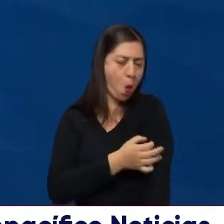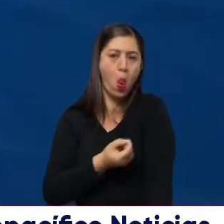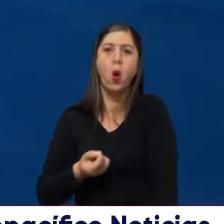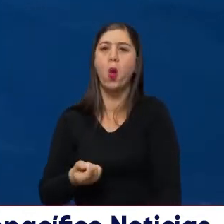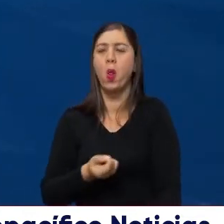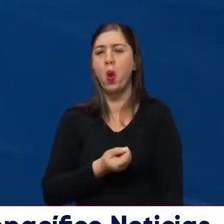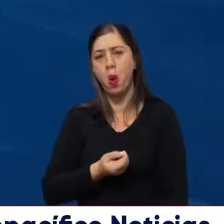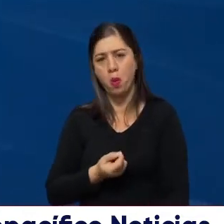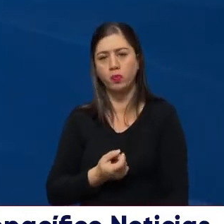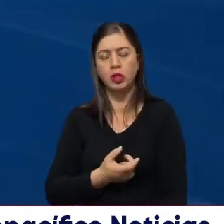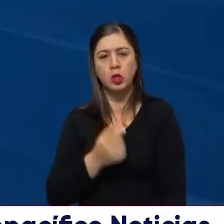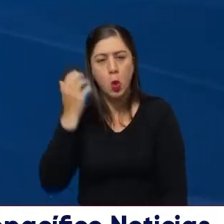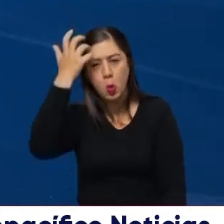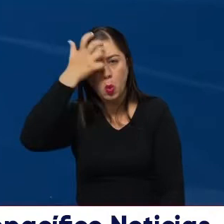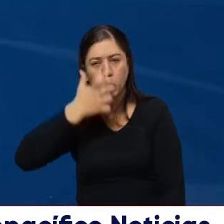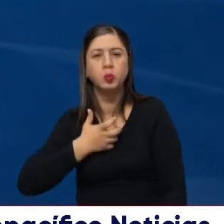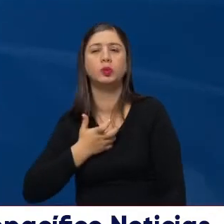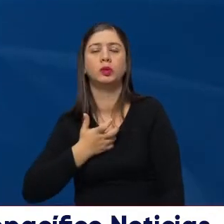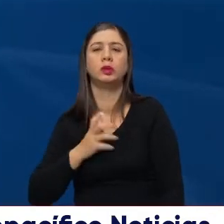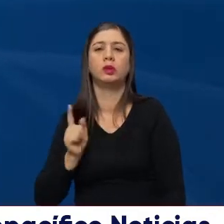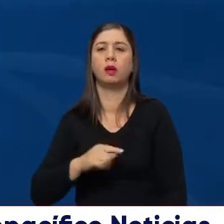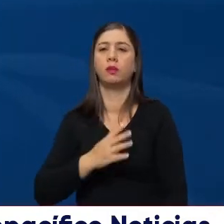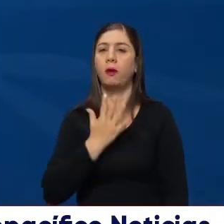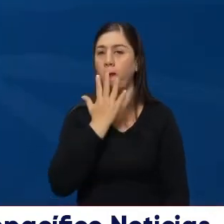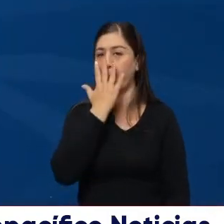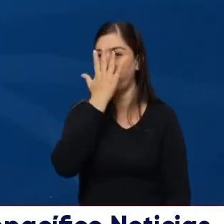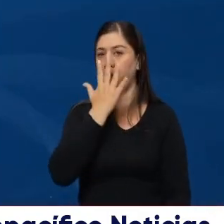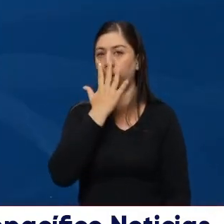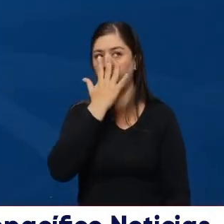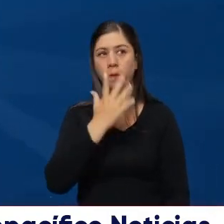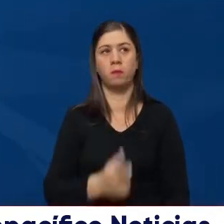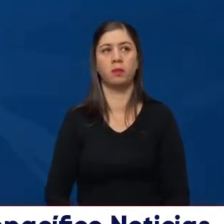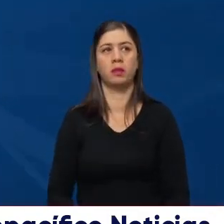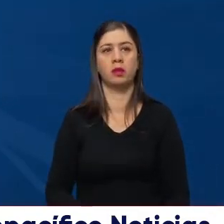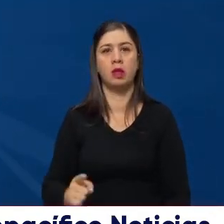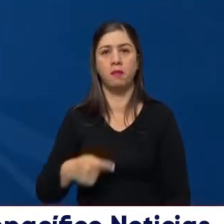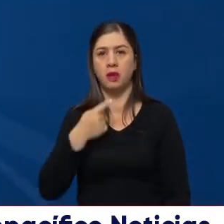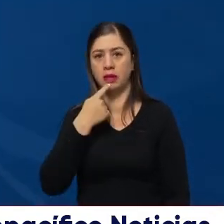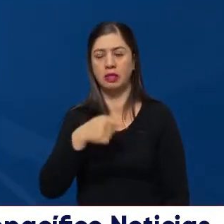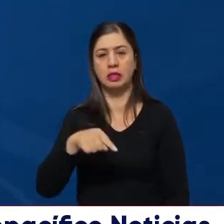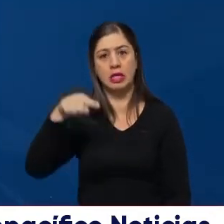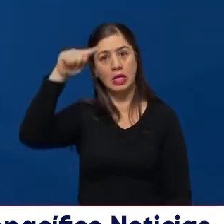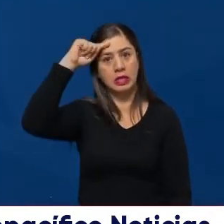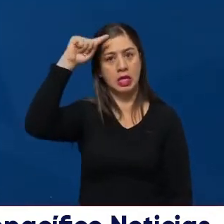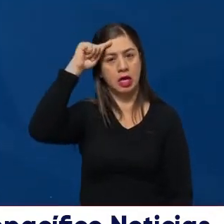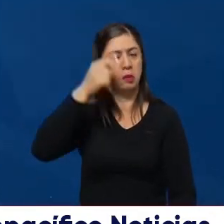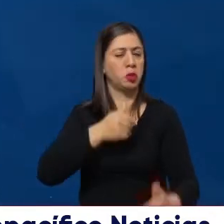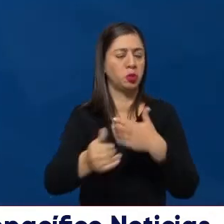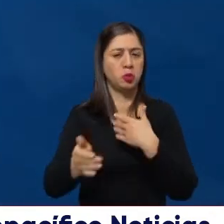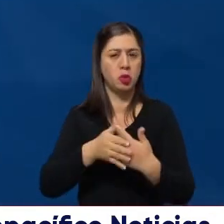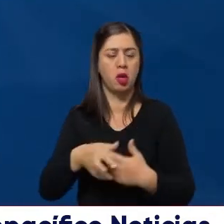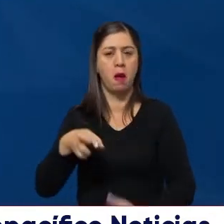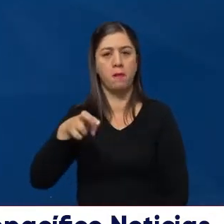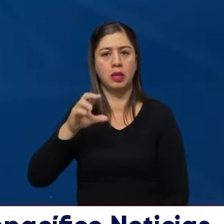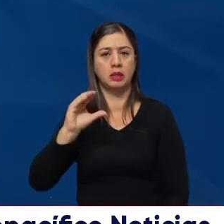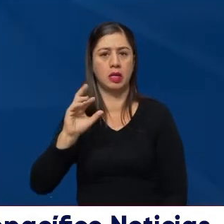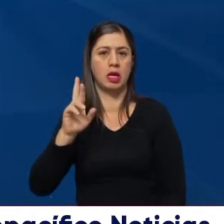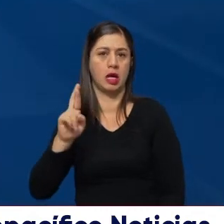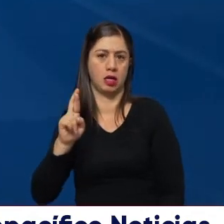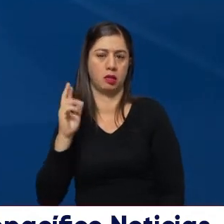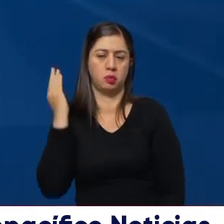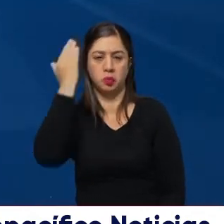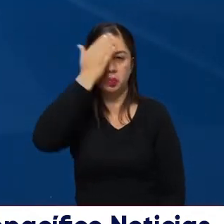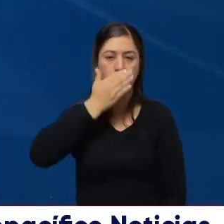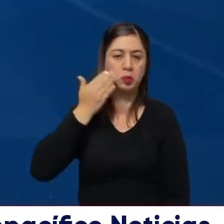todavía y muestras respiratorias, aunque la muestra antigénica dio negativa, pero se tomaron muestras para PCR y